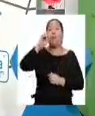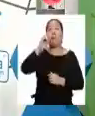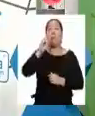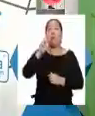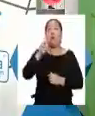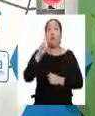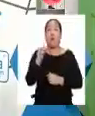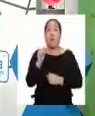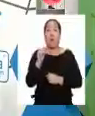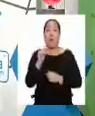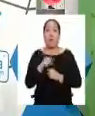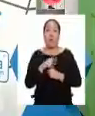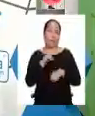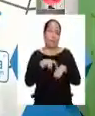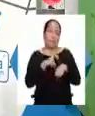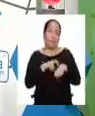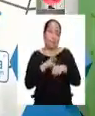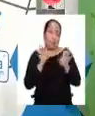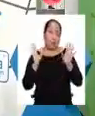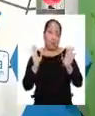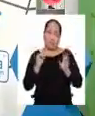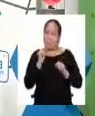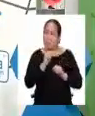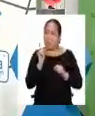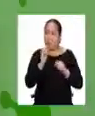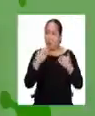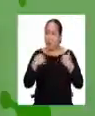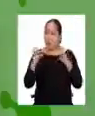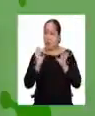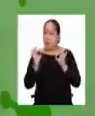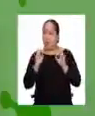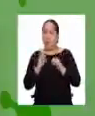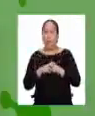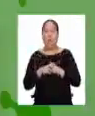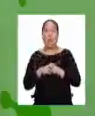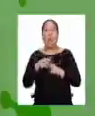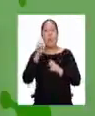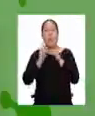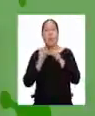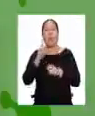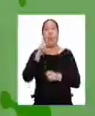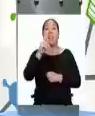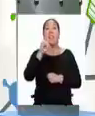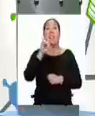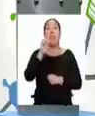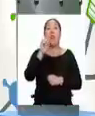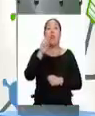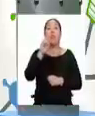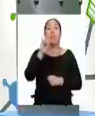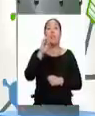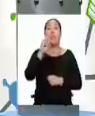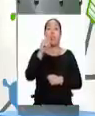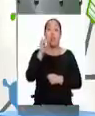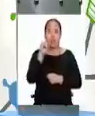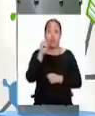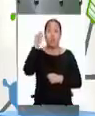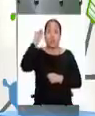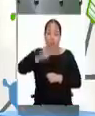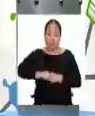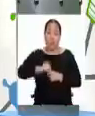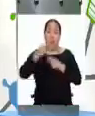manera natural. Ahí no tiene nada que ver el hombre. Pero el dióxido de carbono sí. Así es. Y es